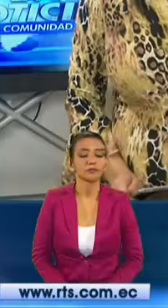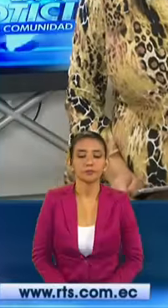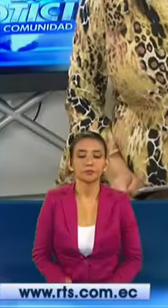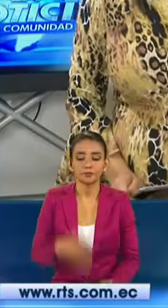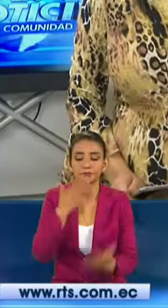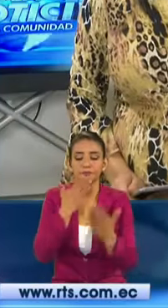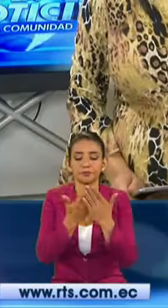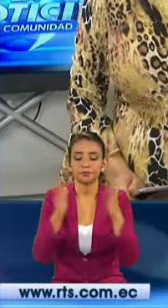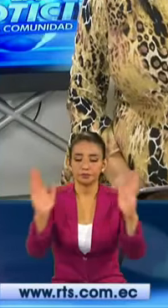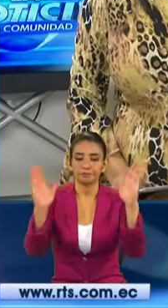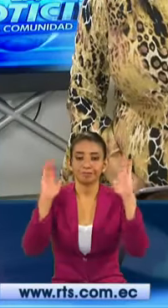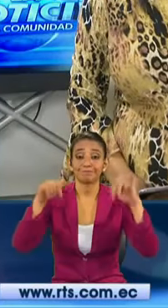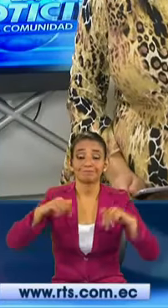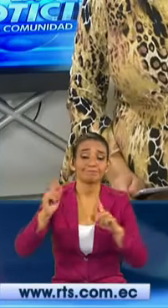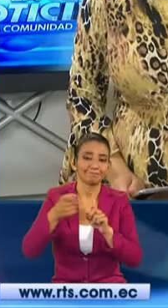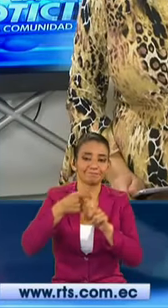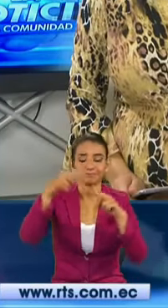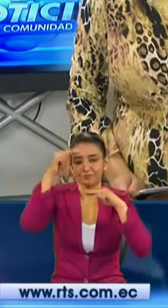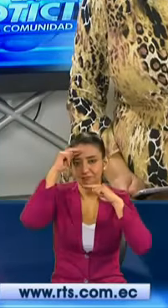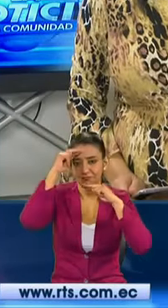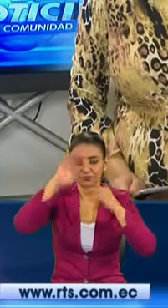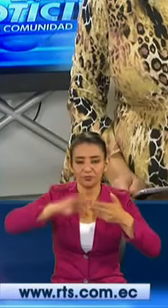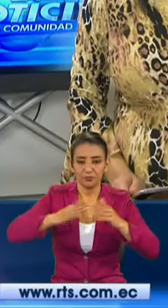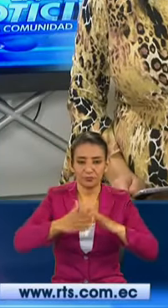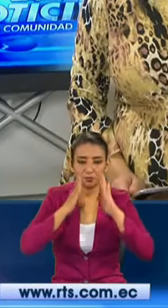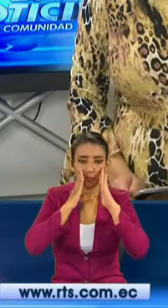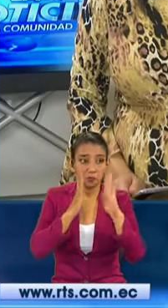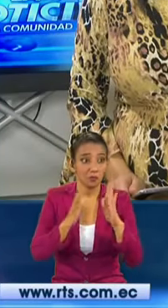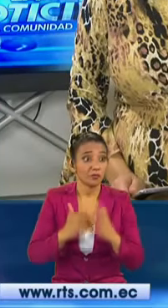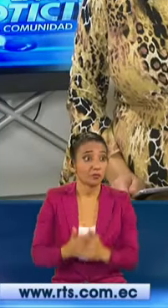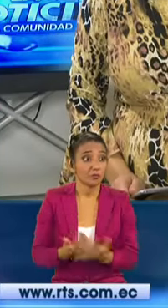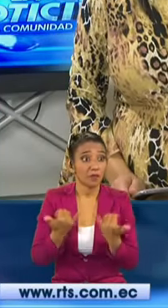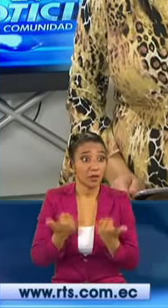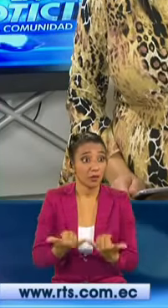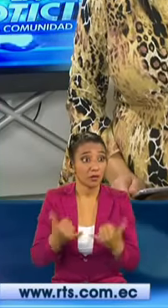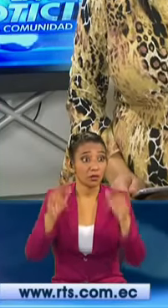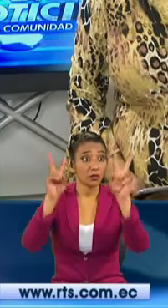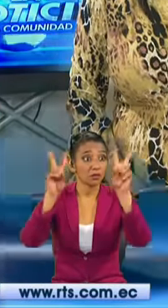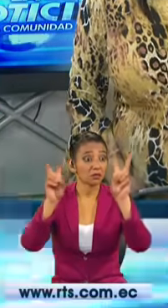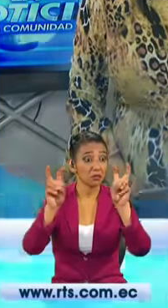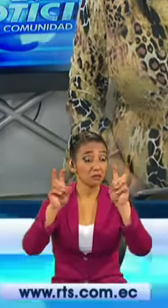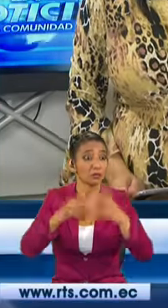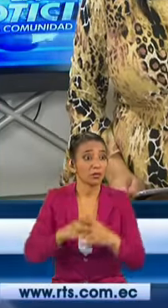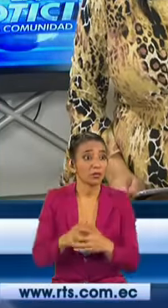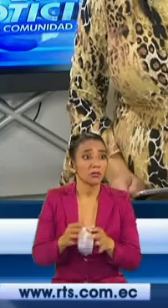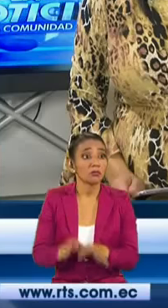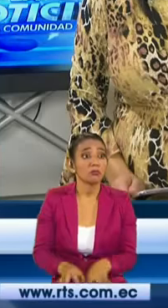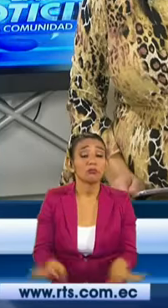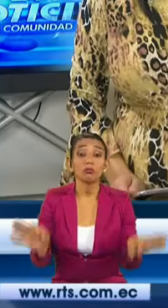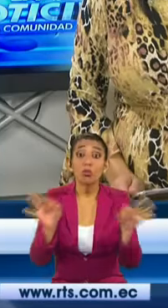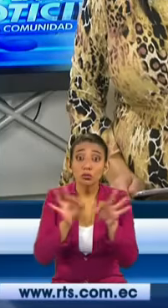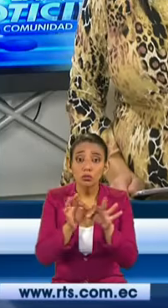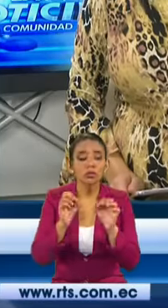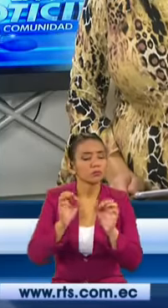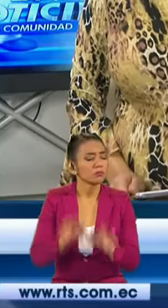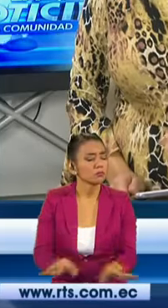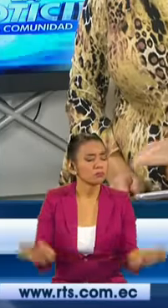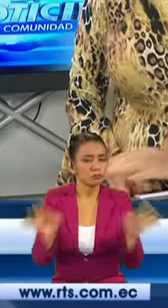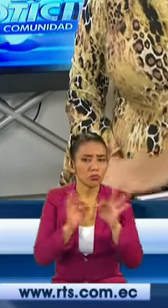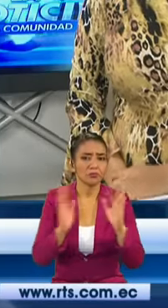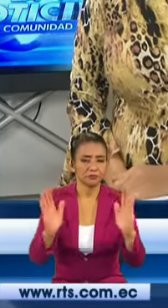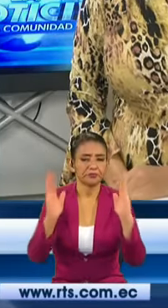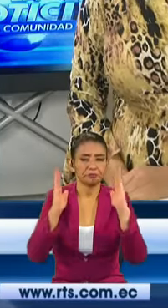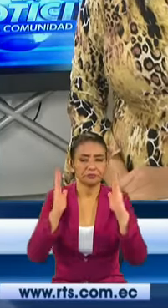Gracias por acompañarnos en este el primer noticiero de la comunidad. Lo que viene, Berito, vecinos y amigos, es importante que usted preste la